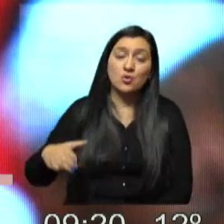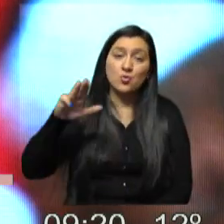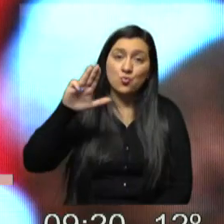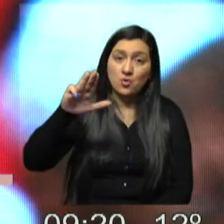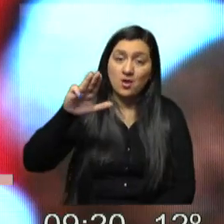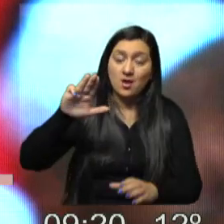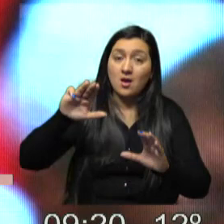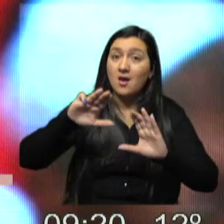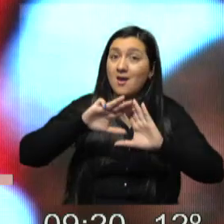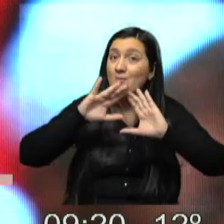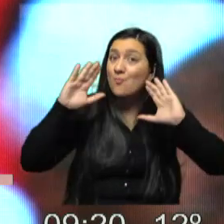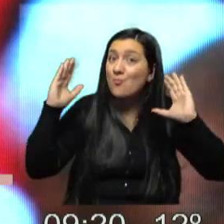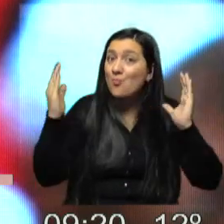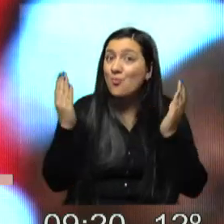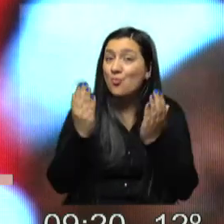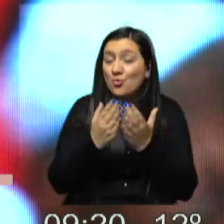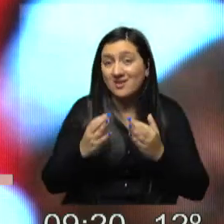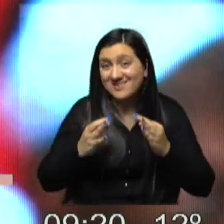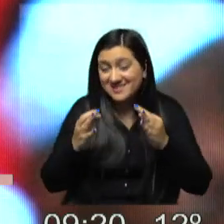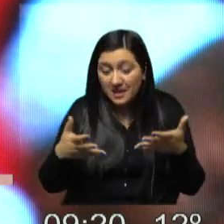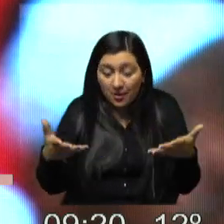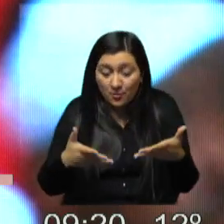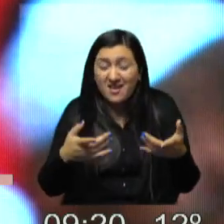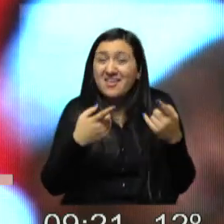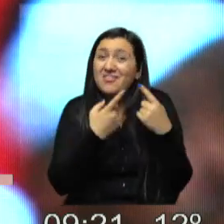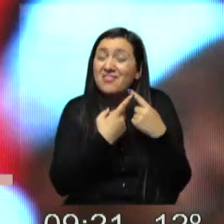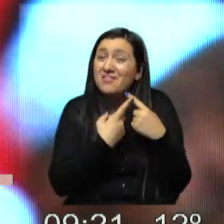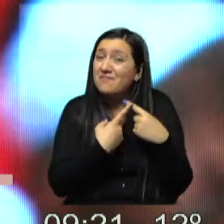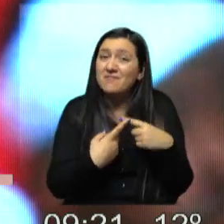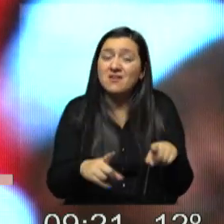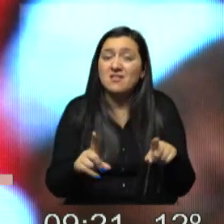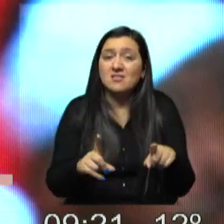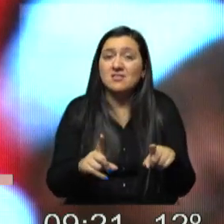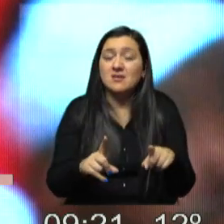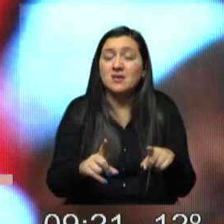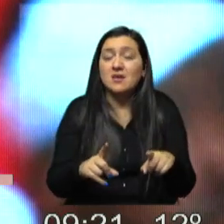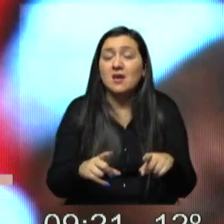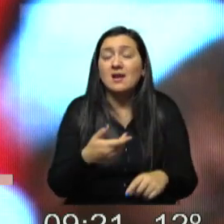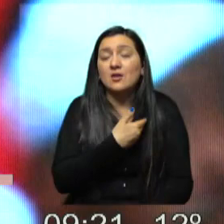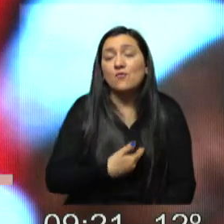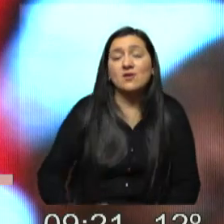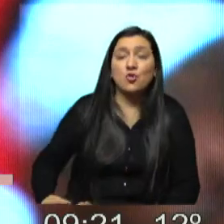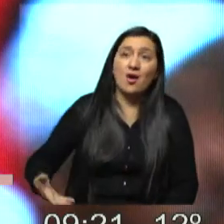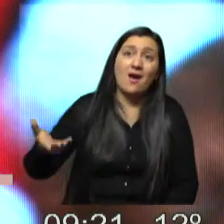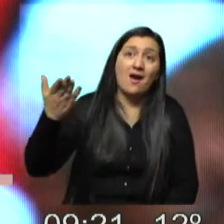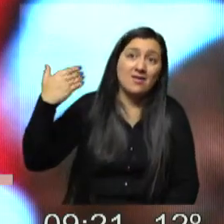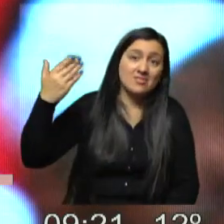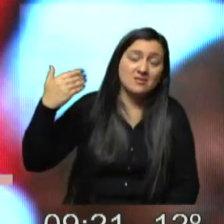mundo al que llega es bien distinto, el escenario es bastante distinto al que